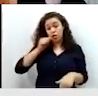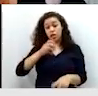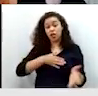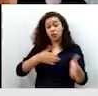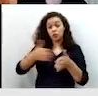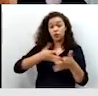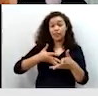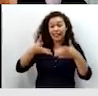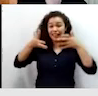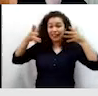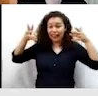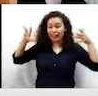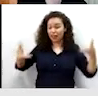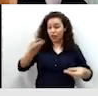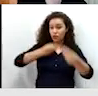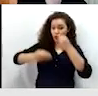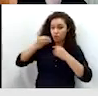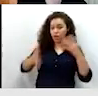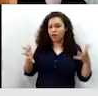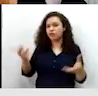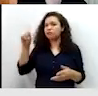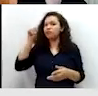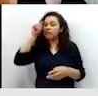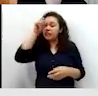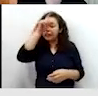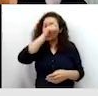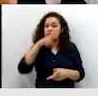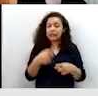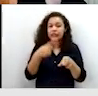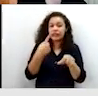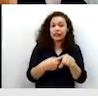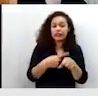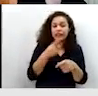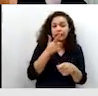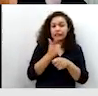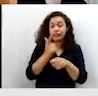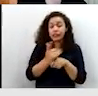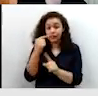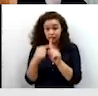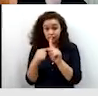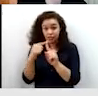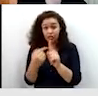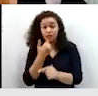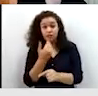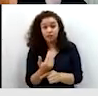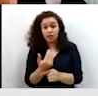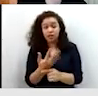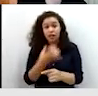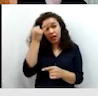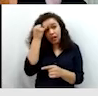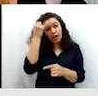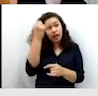porciones de alimento, pues sí es muy difícil poder identificar si estamos llegando a la temperatura. Aquí lo ideal es estar